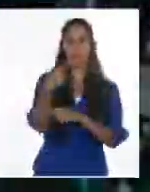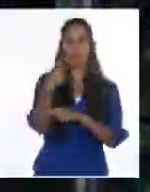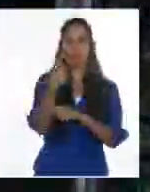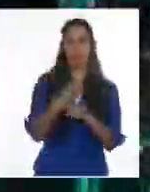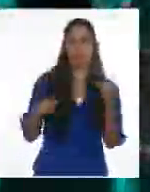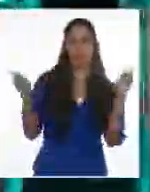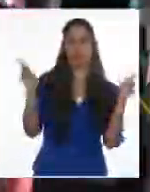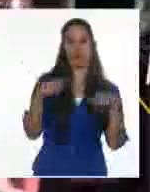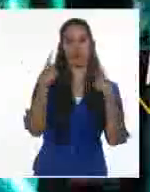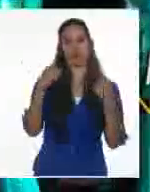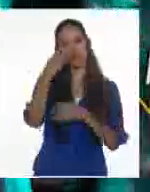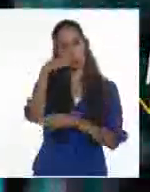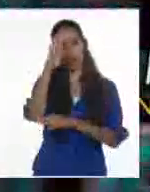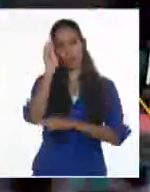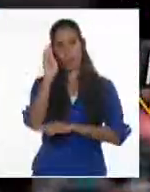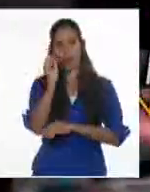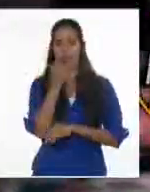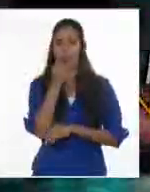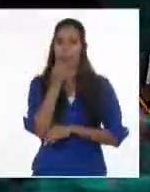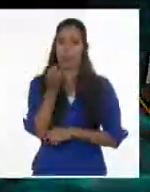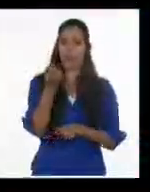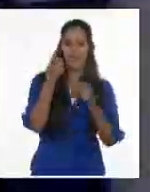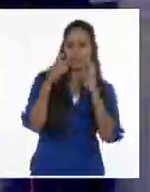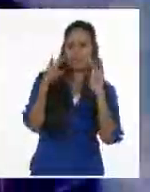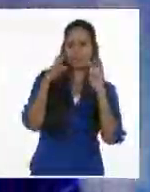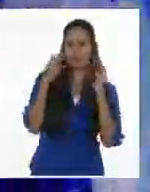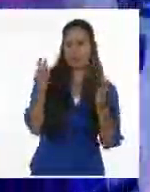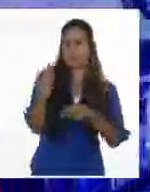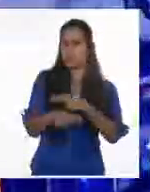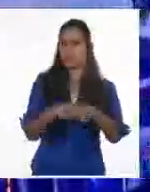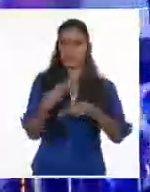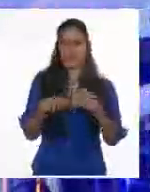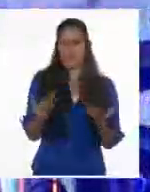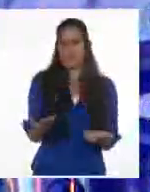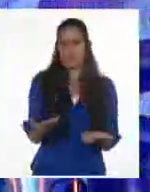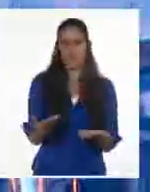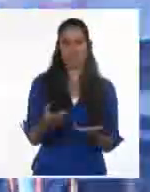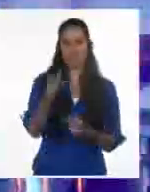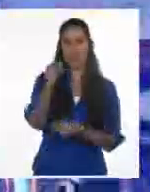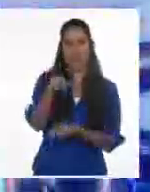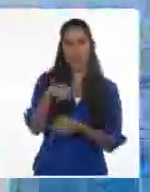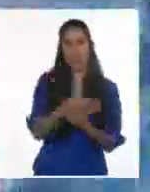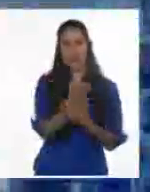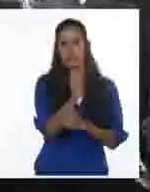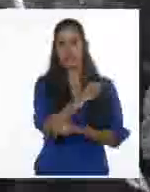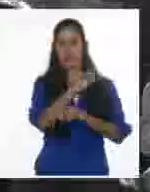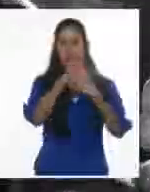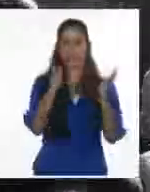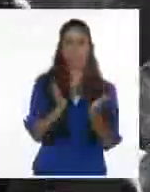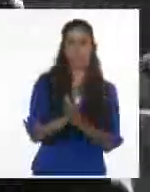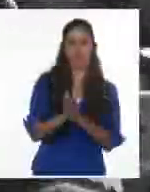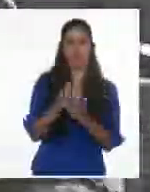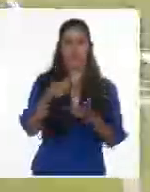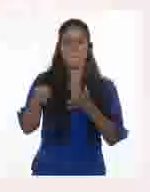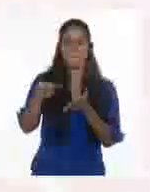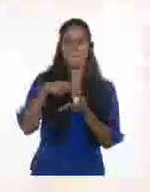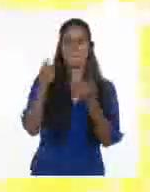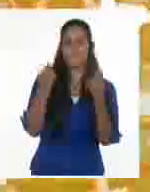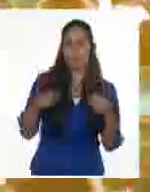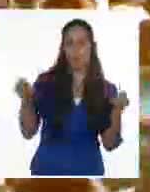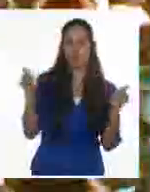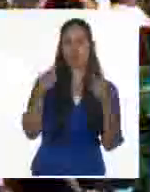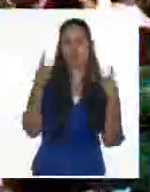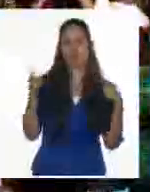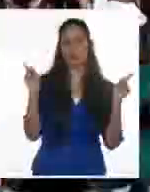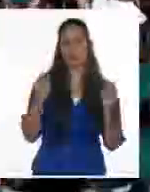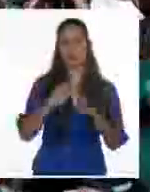pueda conocer lo que está haciendo, lo que está sucediendo con la actualidad cubana hoy, con la música como tal. En ediciones anteriores han